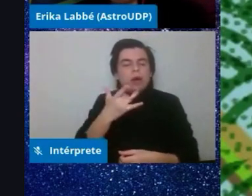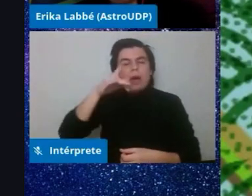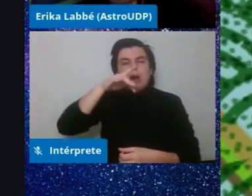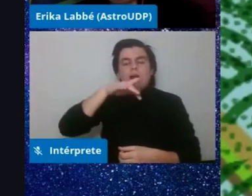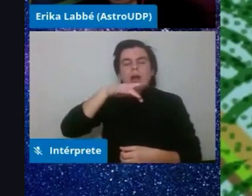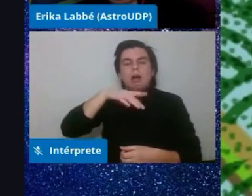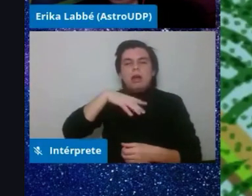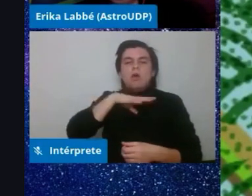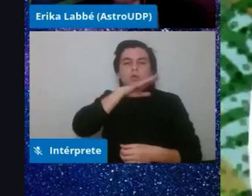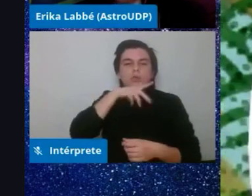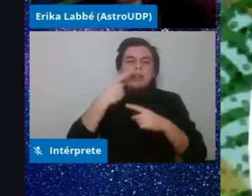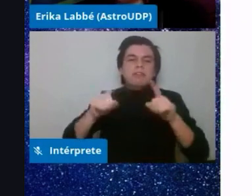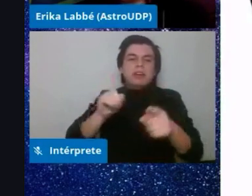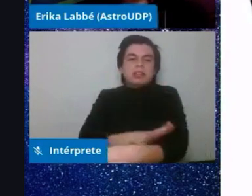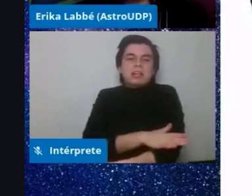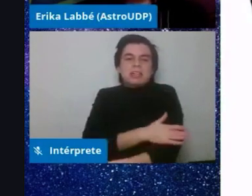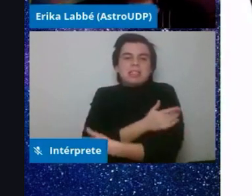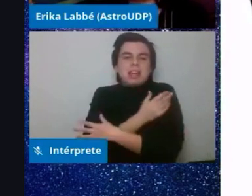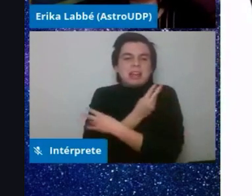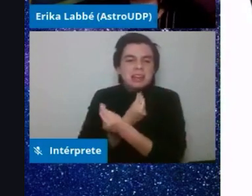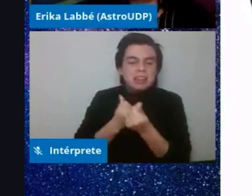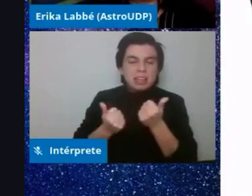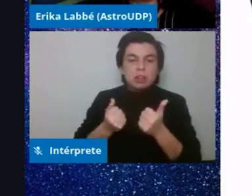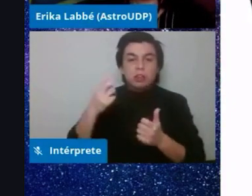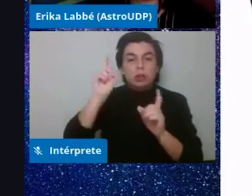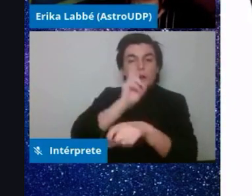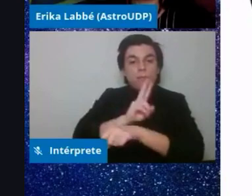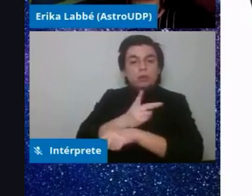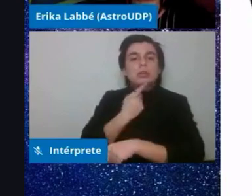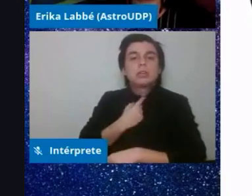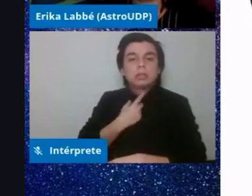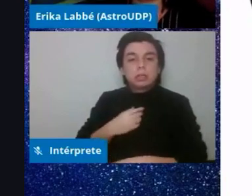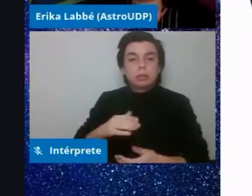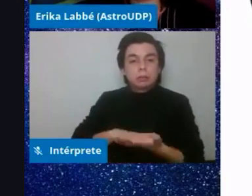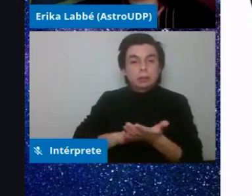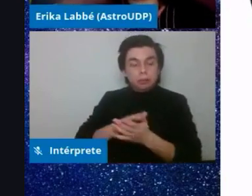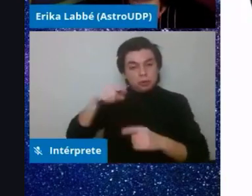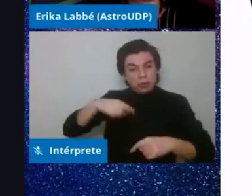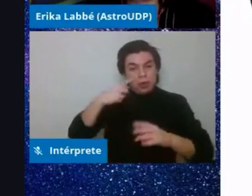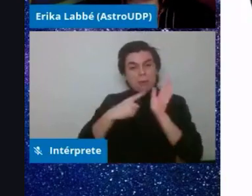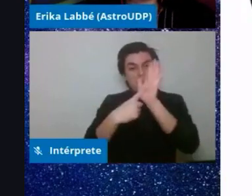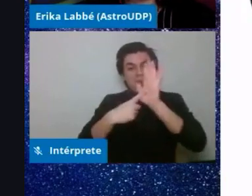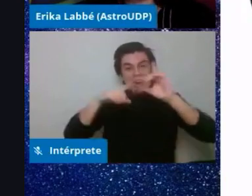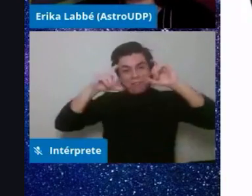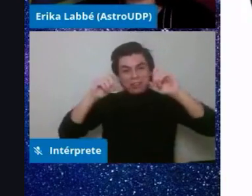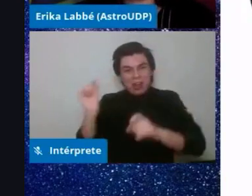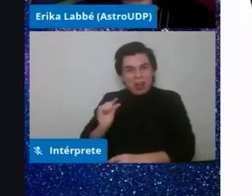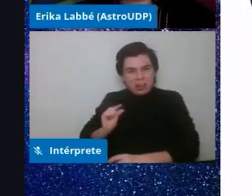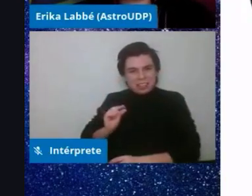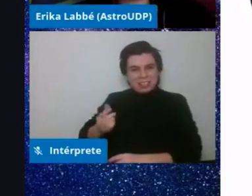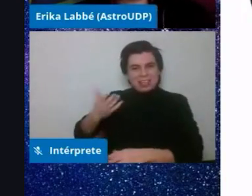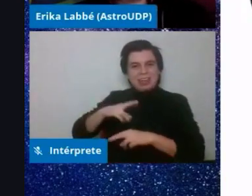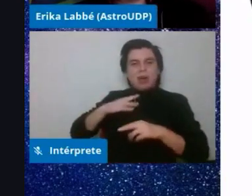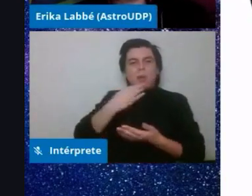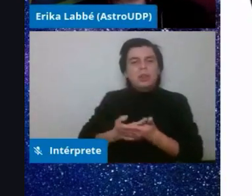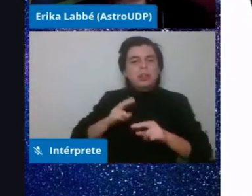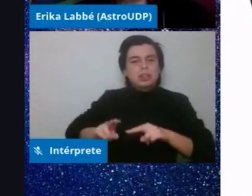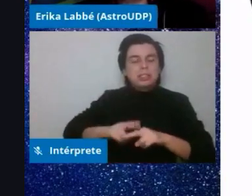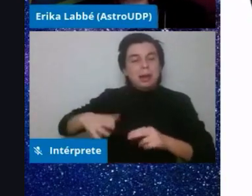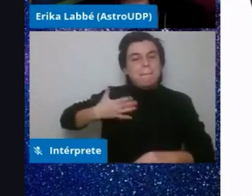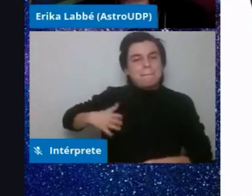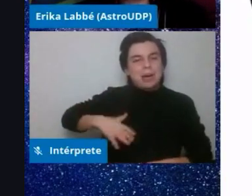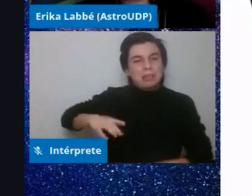ahí, es de un taller que hice el martes de esta semana. Así como recién hicimos ese taller y lo pasamos muy